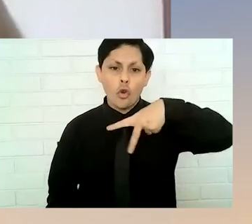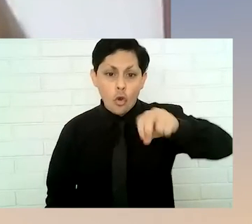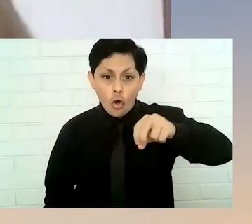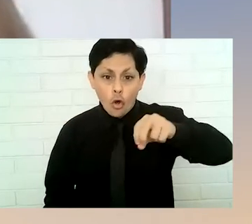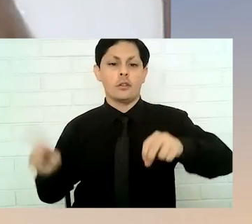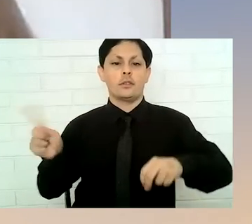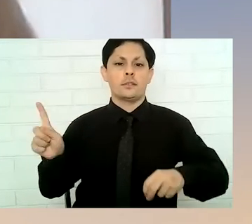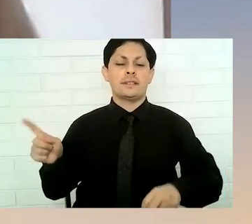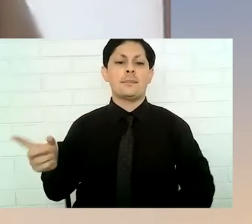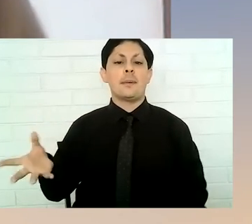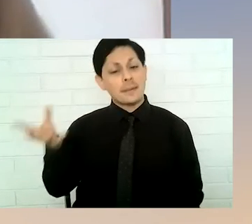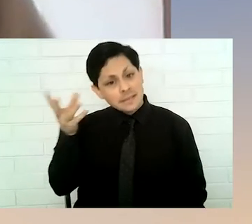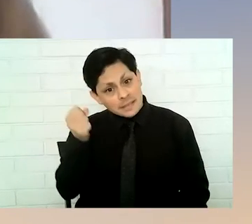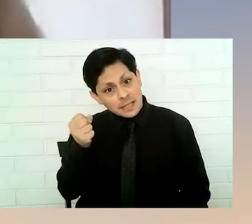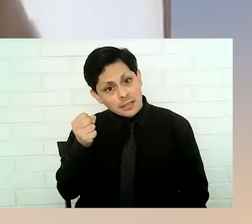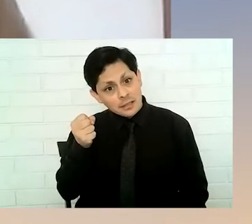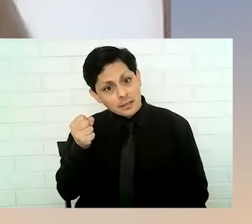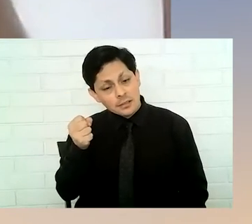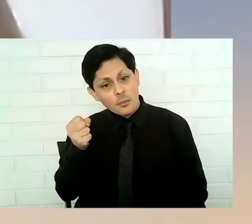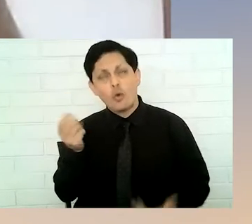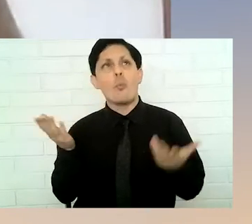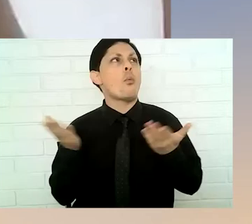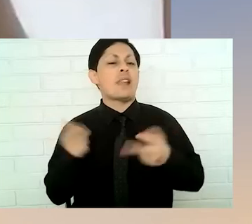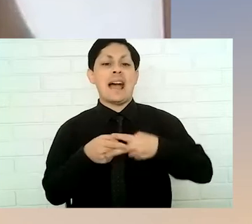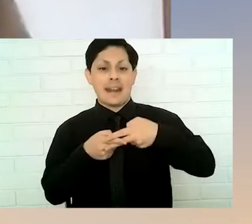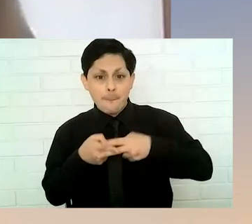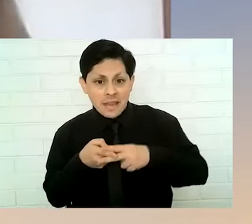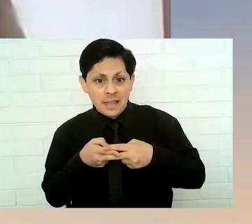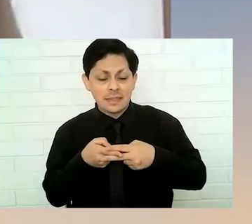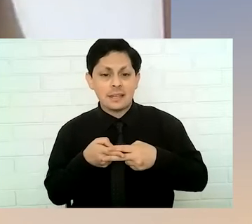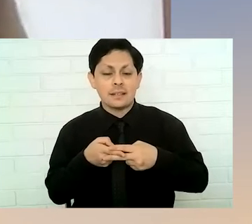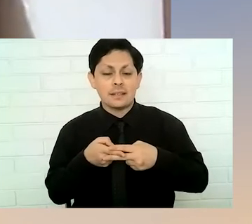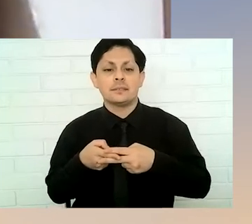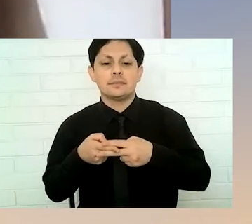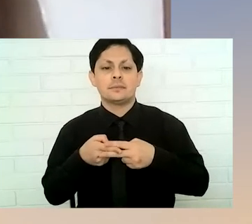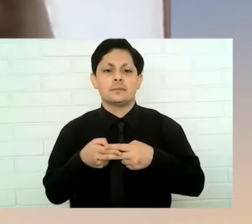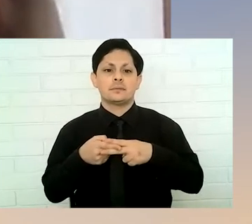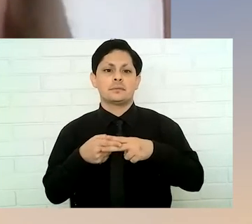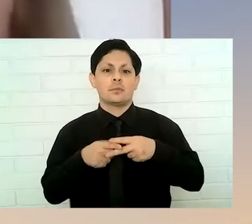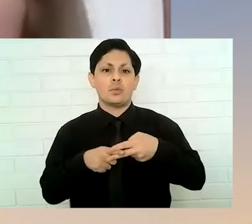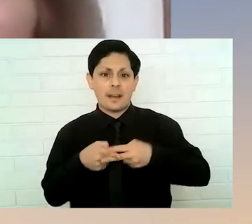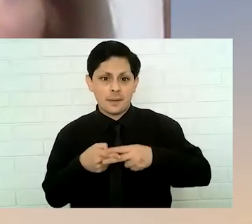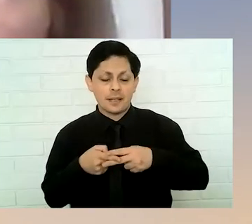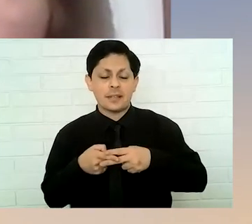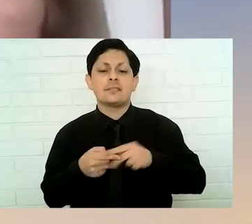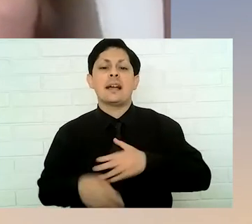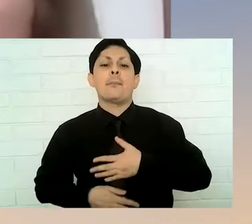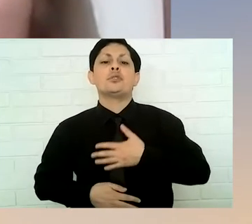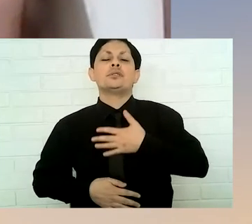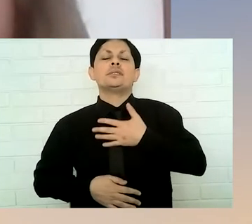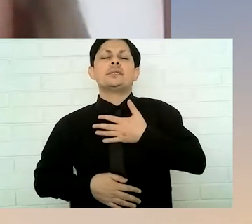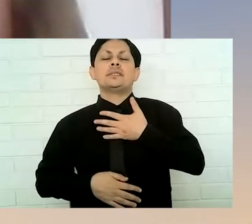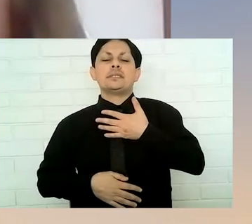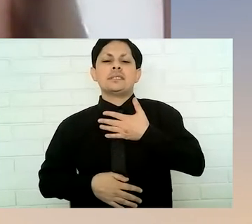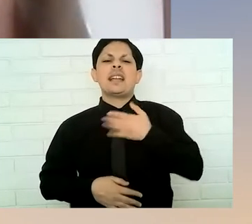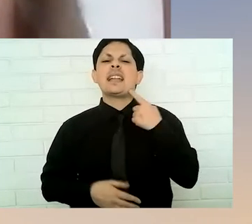una herramienta o la docente para hacerse cargo, que son las emociones las que determinan qué